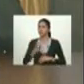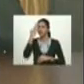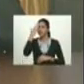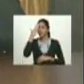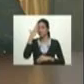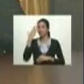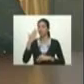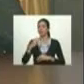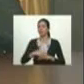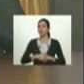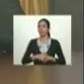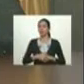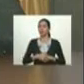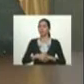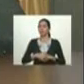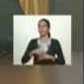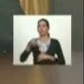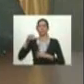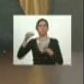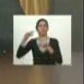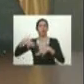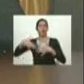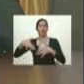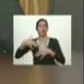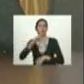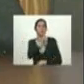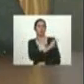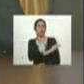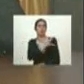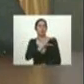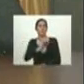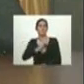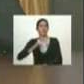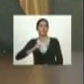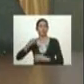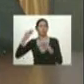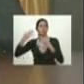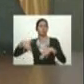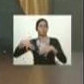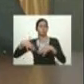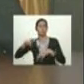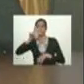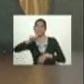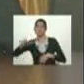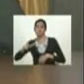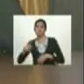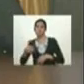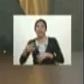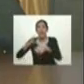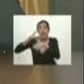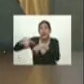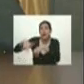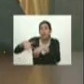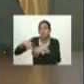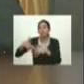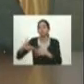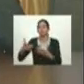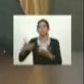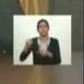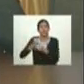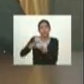la especulación en las clínicas privadas ha afectado ha herido de muerto Los hcm de nuestros